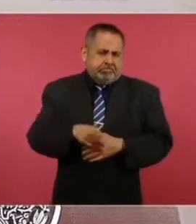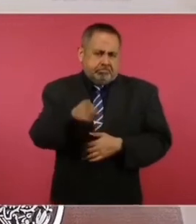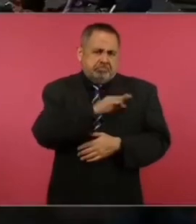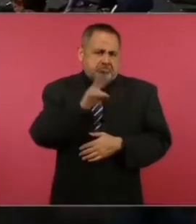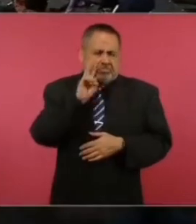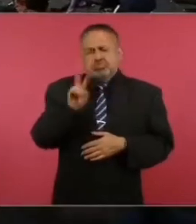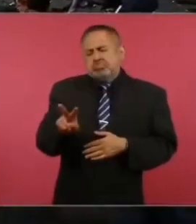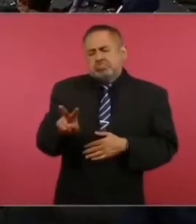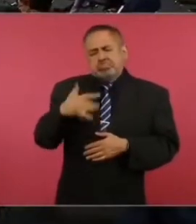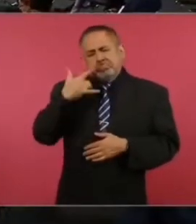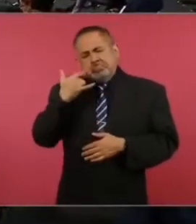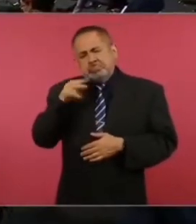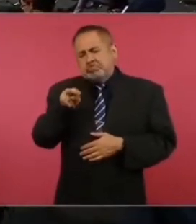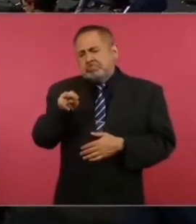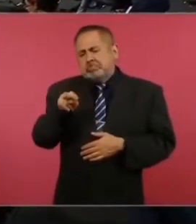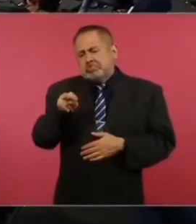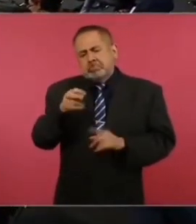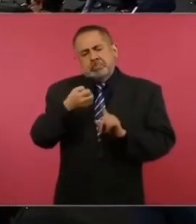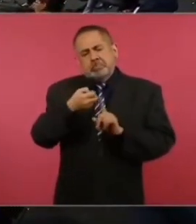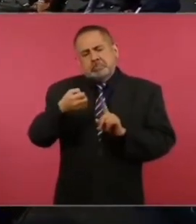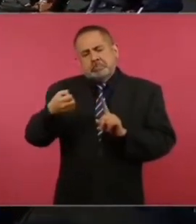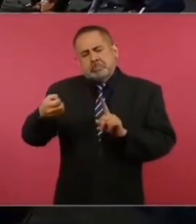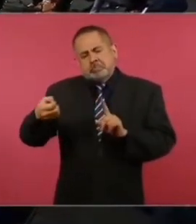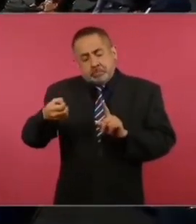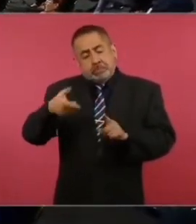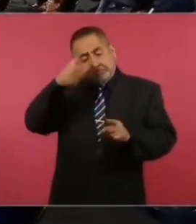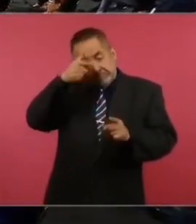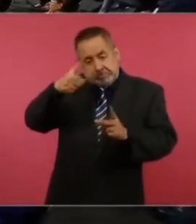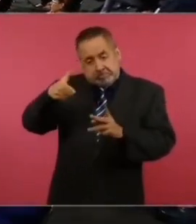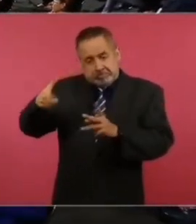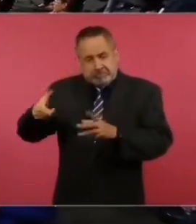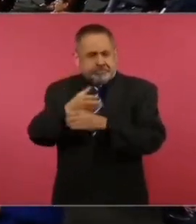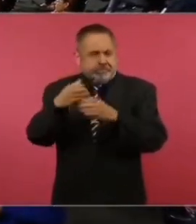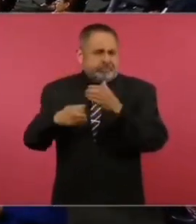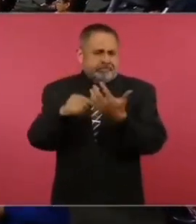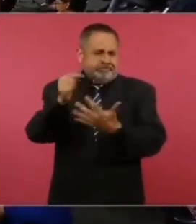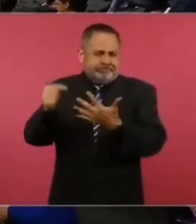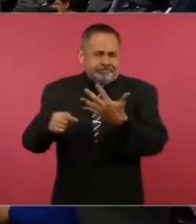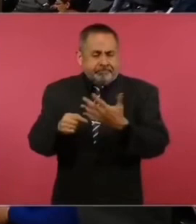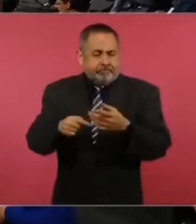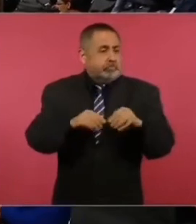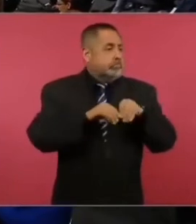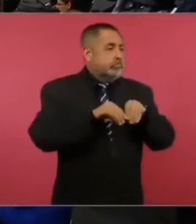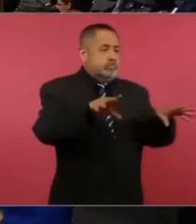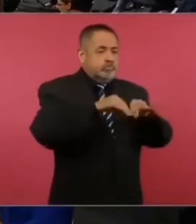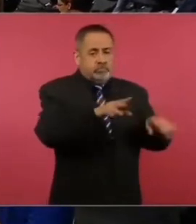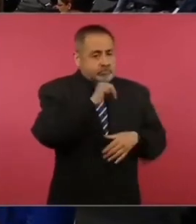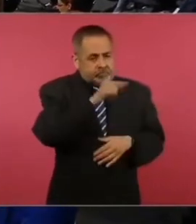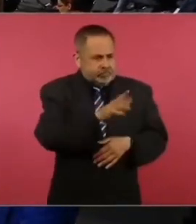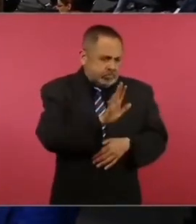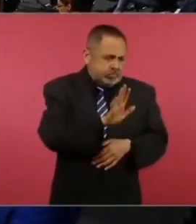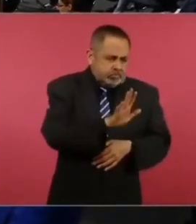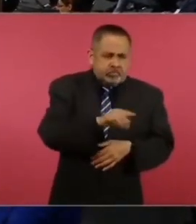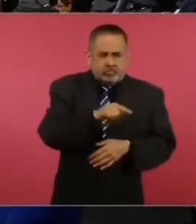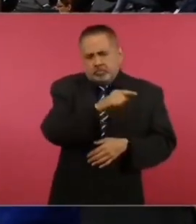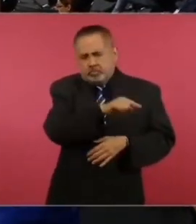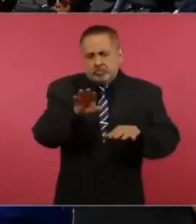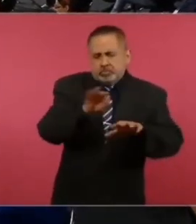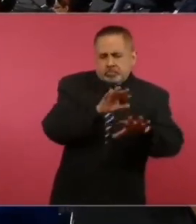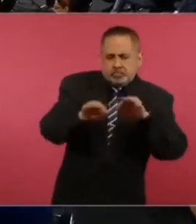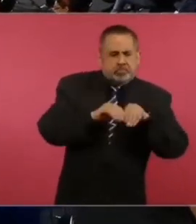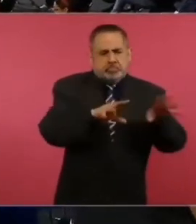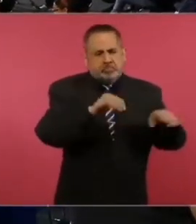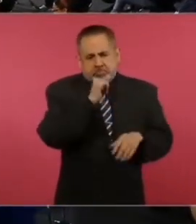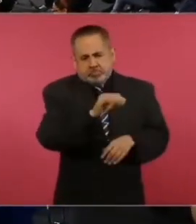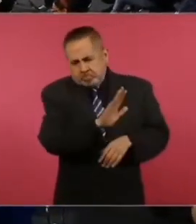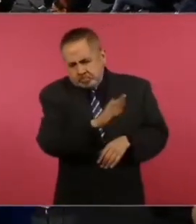puedan ahí ver otras cosas que no se escogieron de la